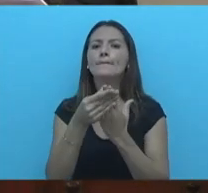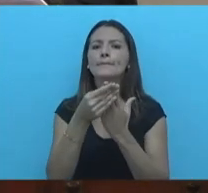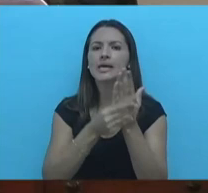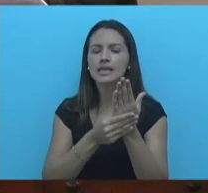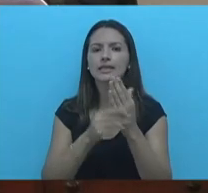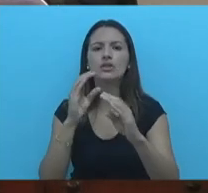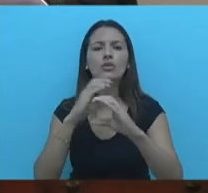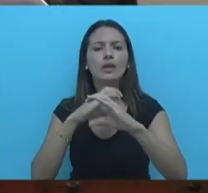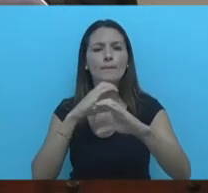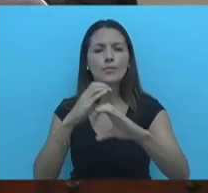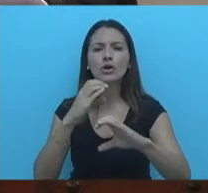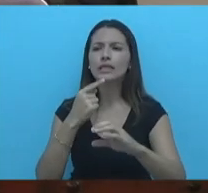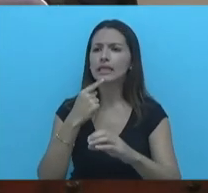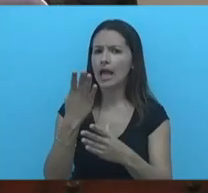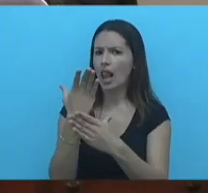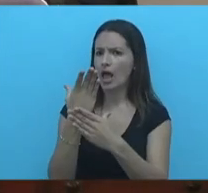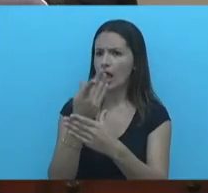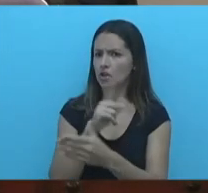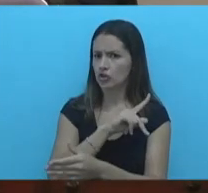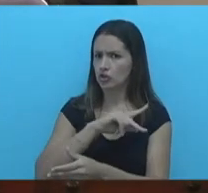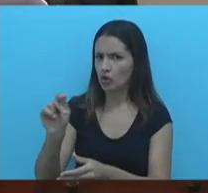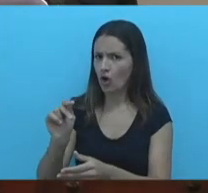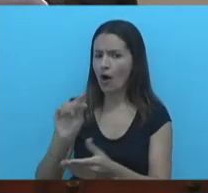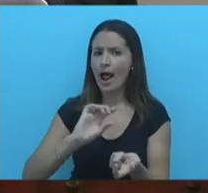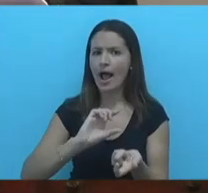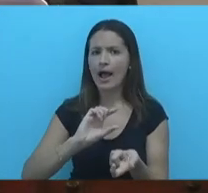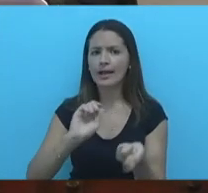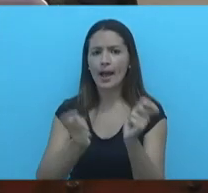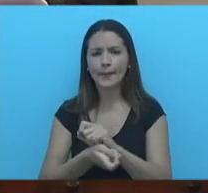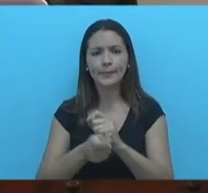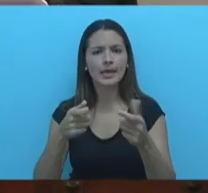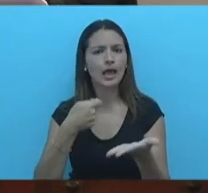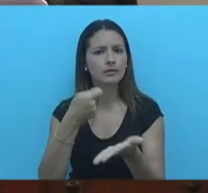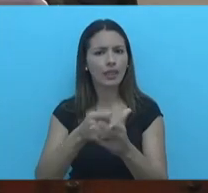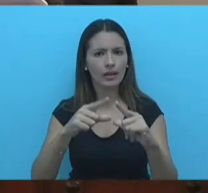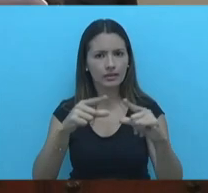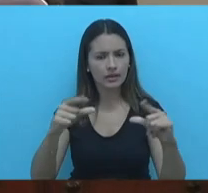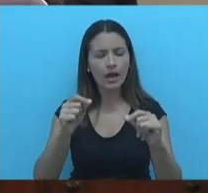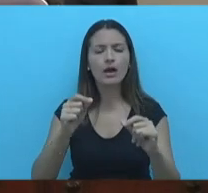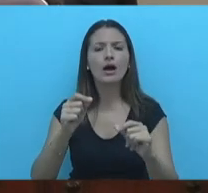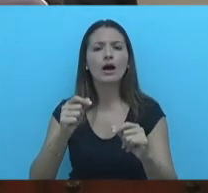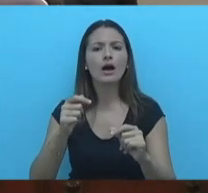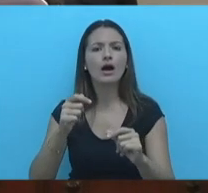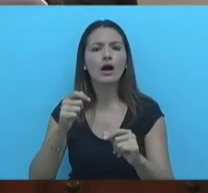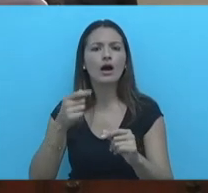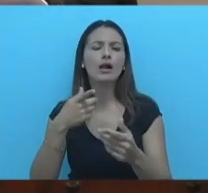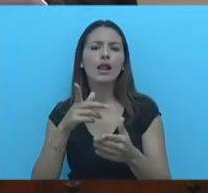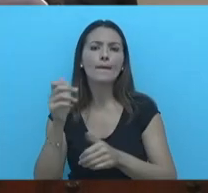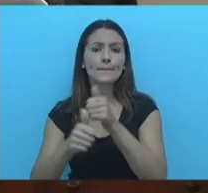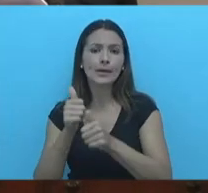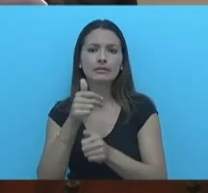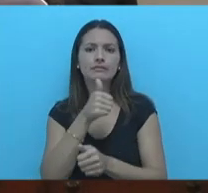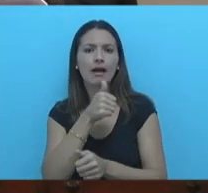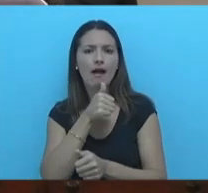Transporte deniegue la propuesta de modificación de valores y precios del régimen tarifario solicitado por Aguas Santafesinas, Sociedad Anónima, mediante